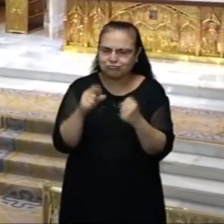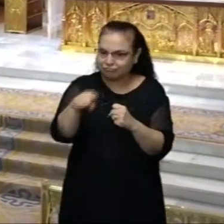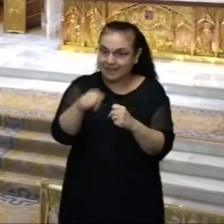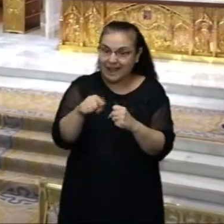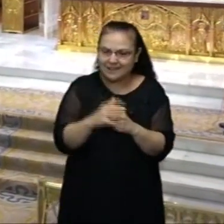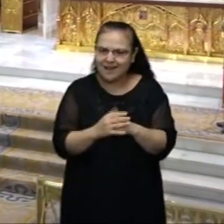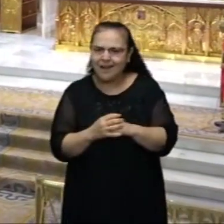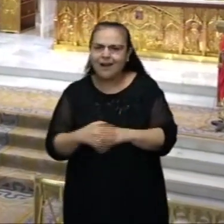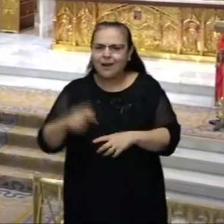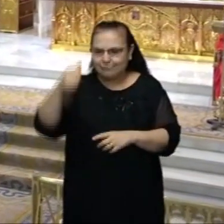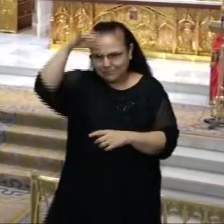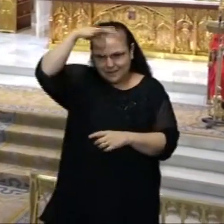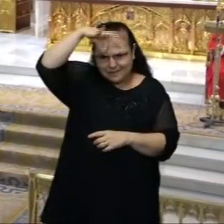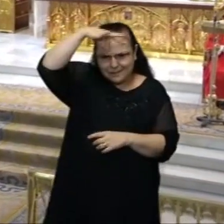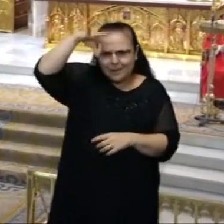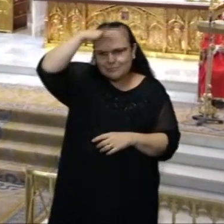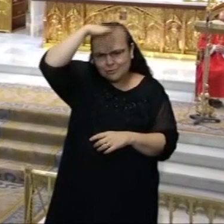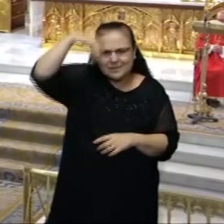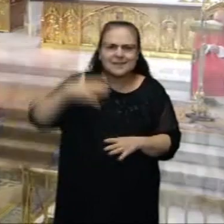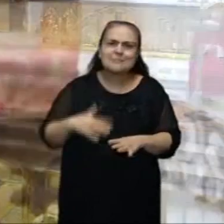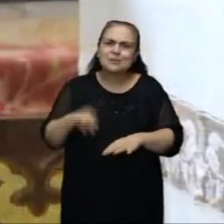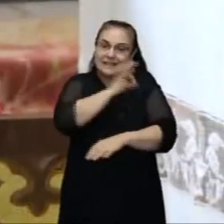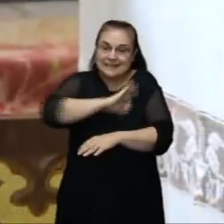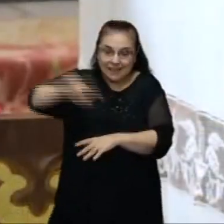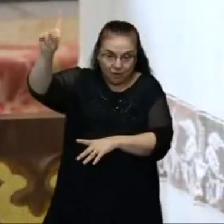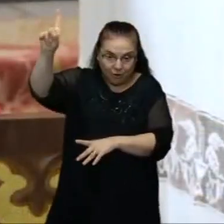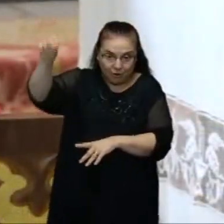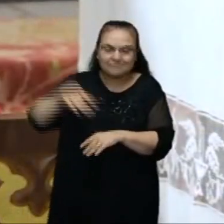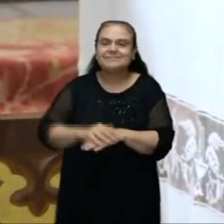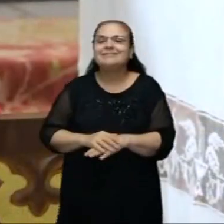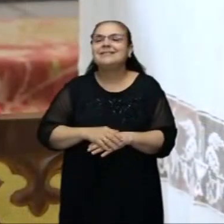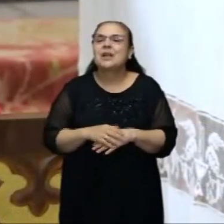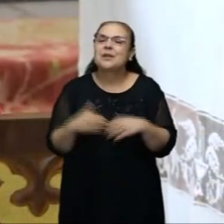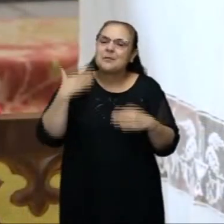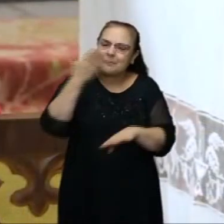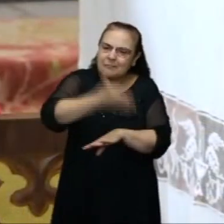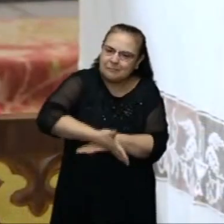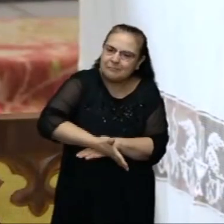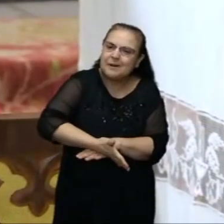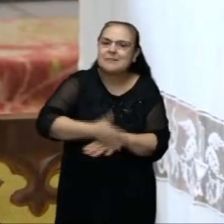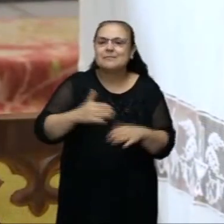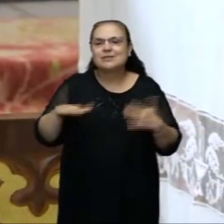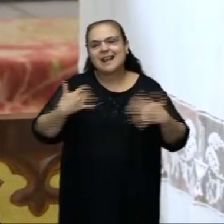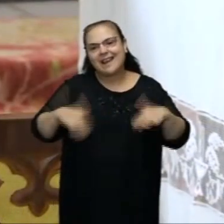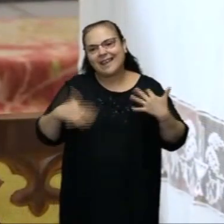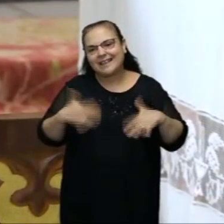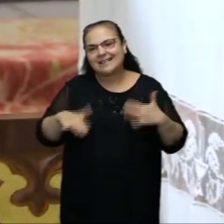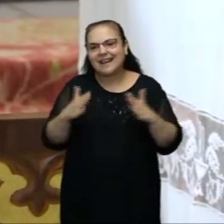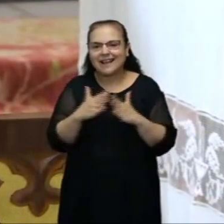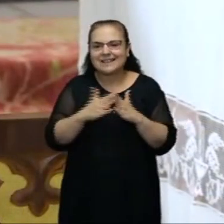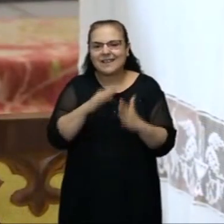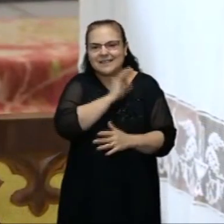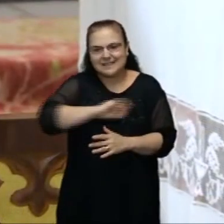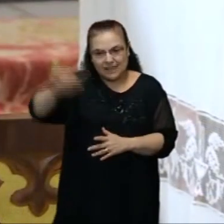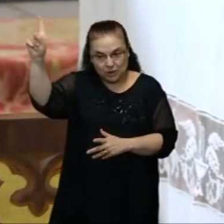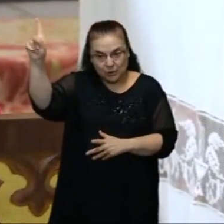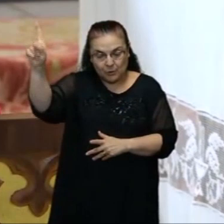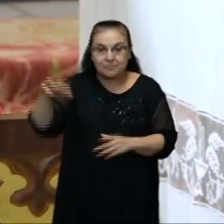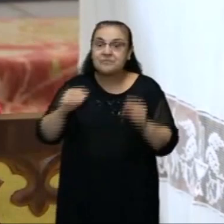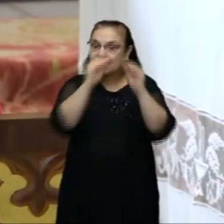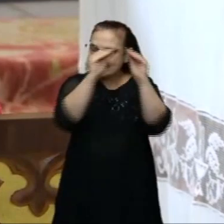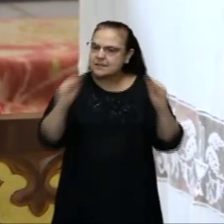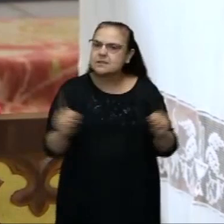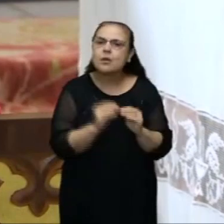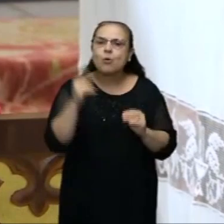suben las tribus del Señor. Vamos alegres a la casa del Señor. Según la costumbre